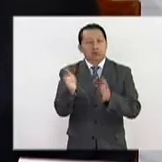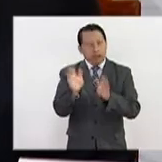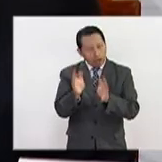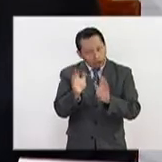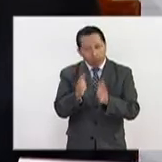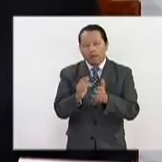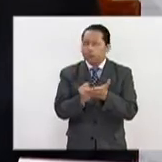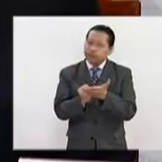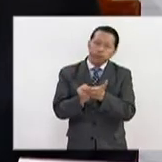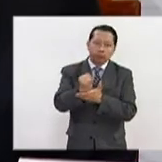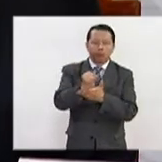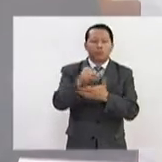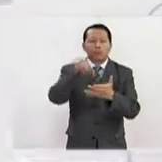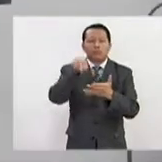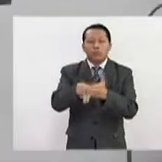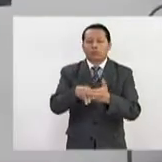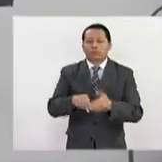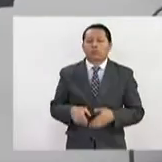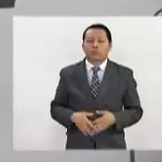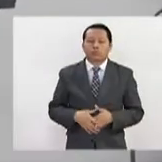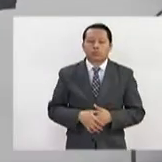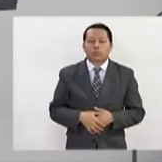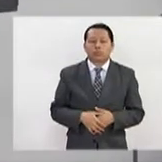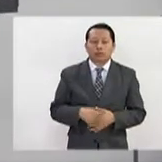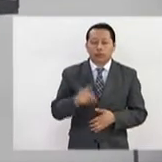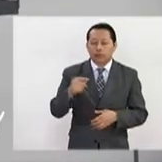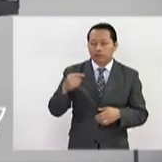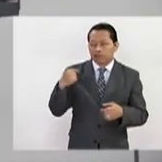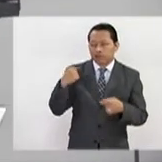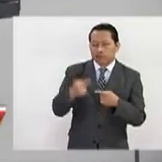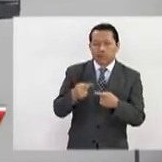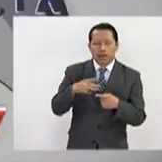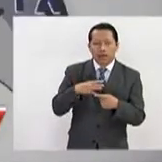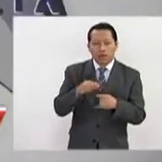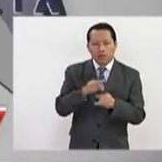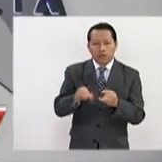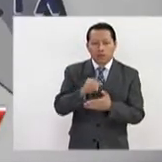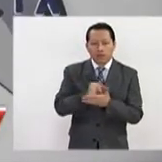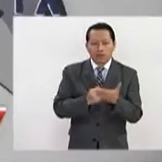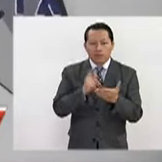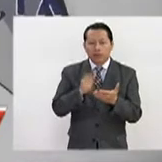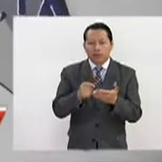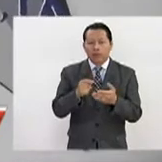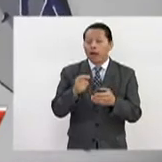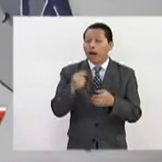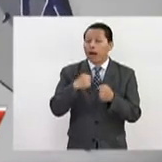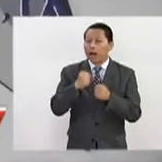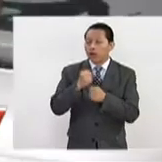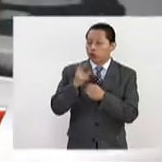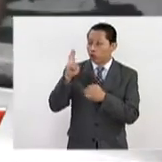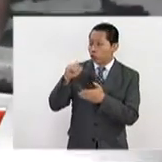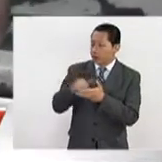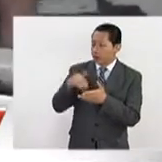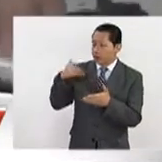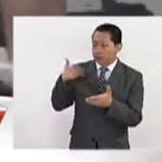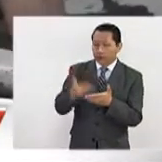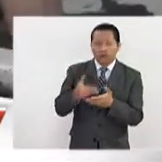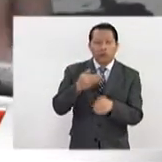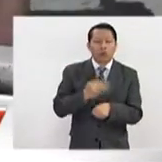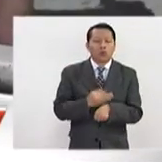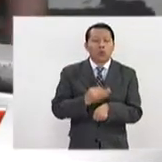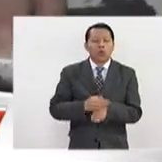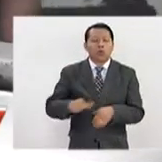sentencia a la pena de muerte. De acuerdo al último informe de esta dependencia, desde el año 2000 a la fecha, el